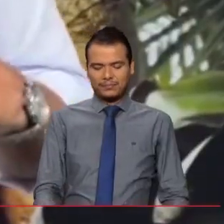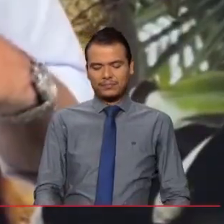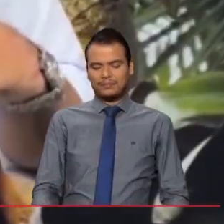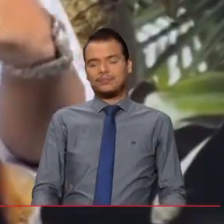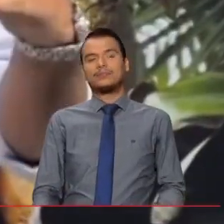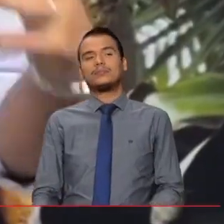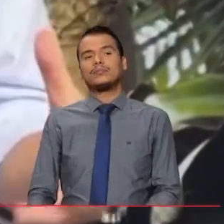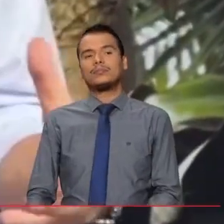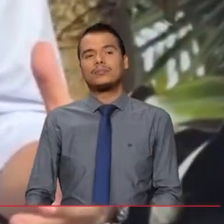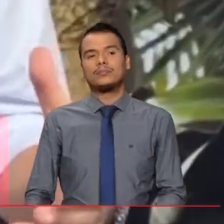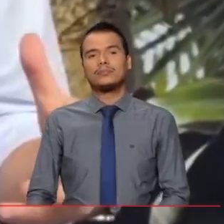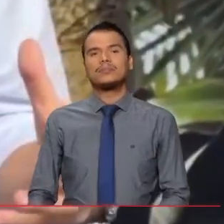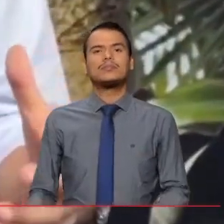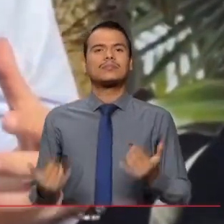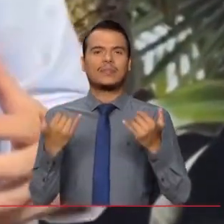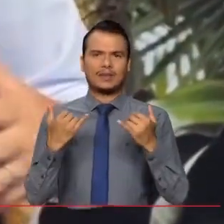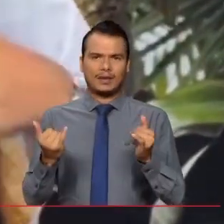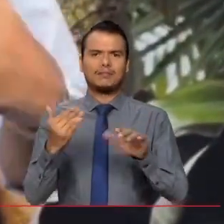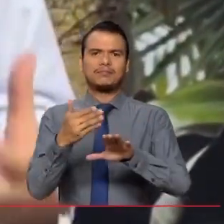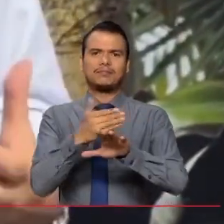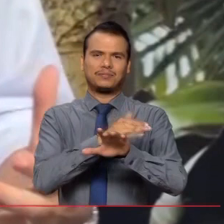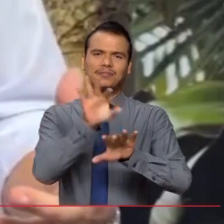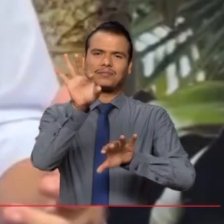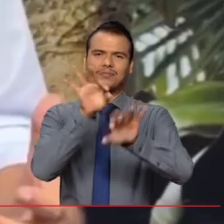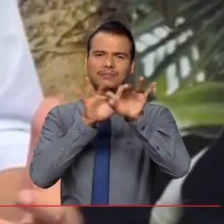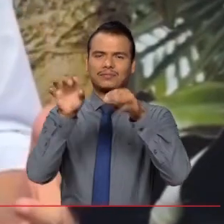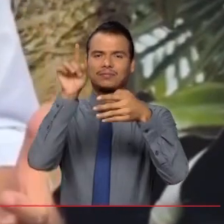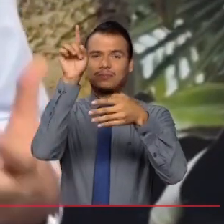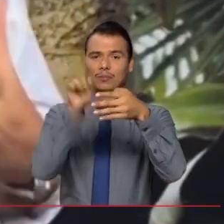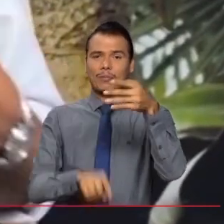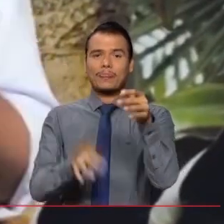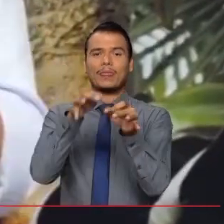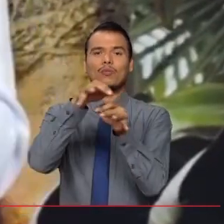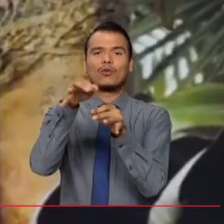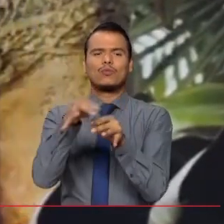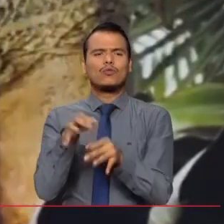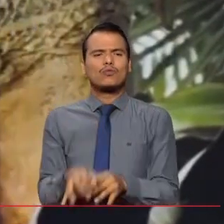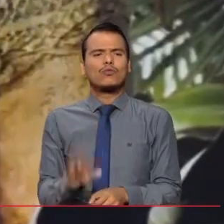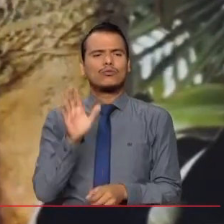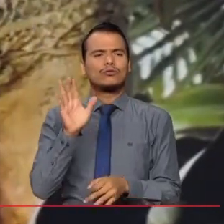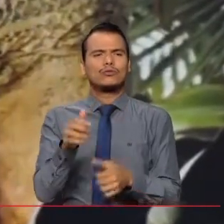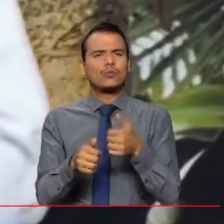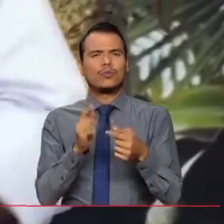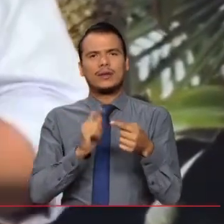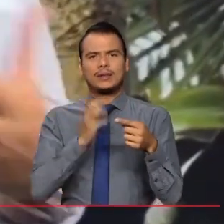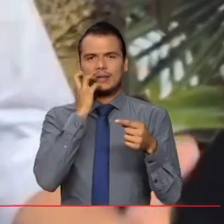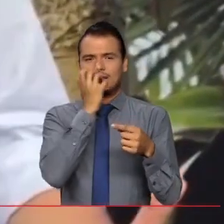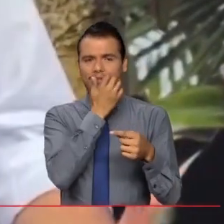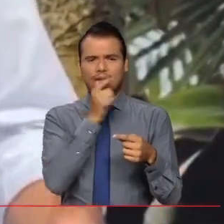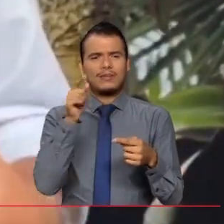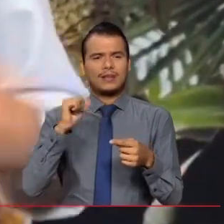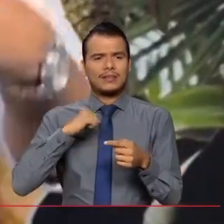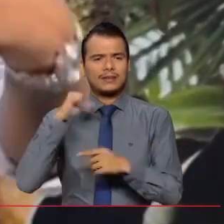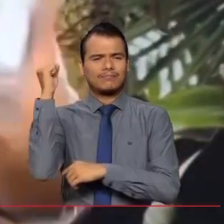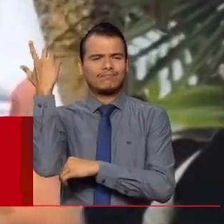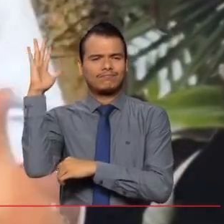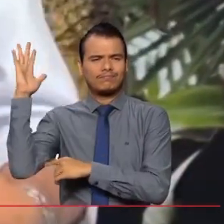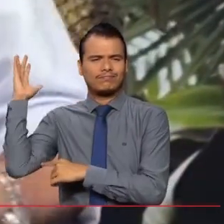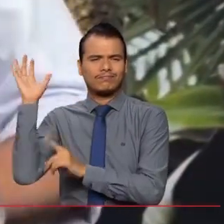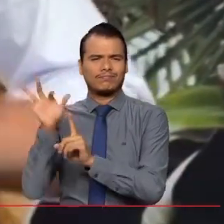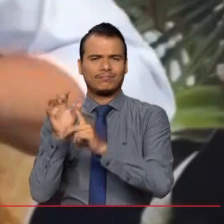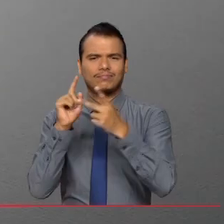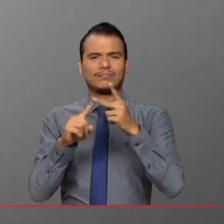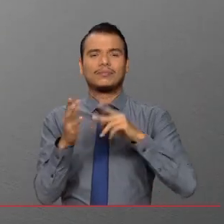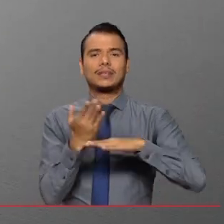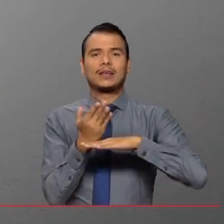Hemos seleccionado cuatro pueblos de gran potencial turístico. Esos pueblos son Ginebra, que tiene un jardín botánico, Calima,